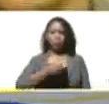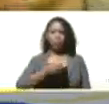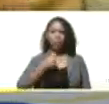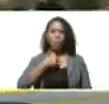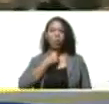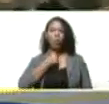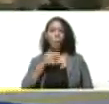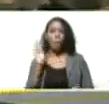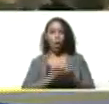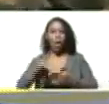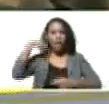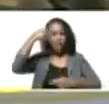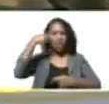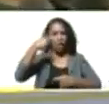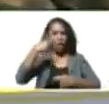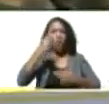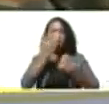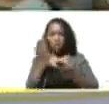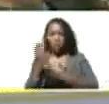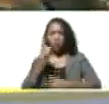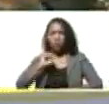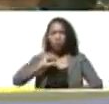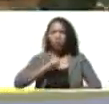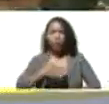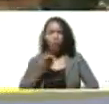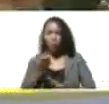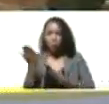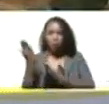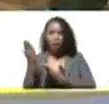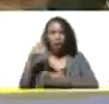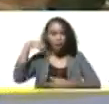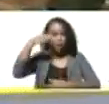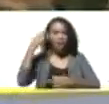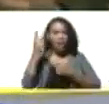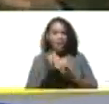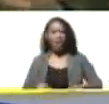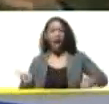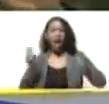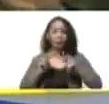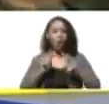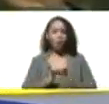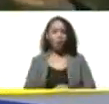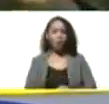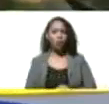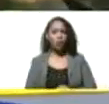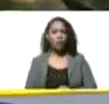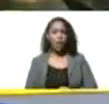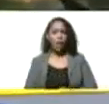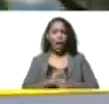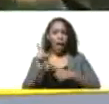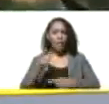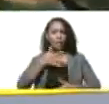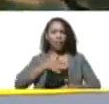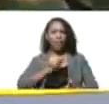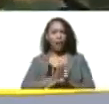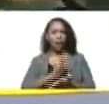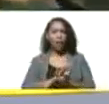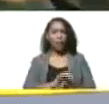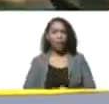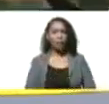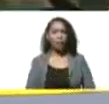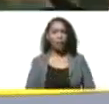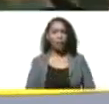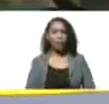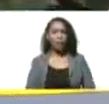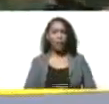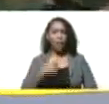gustaría poner ese video, si es posible. Aquella valentía, aquella serenidad.